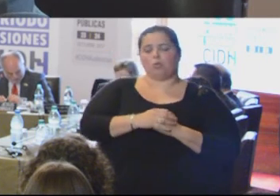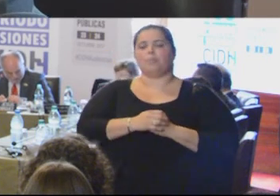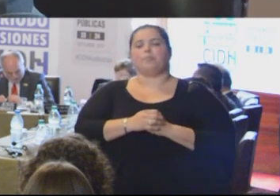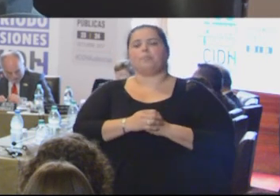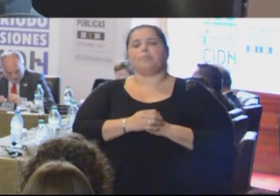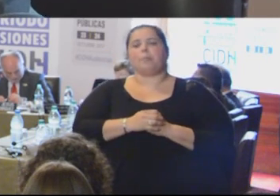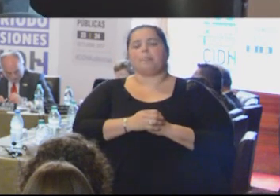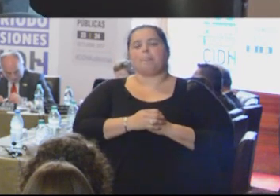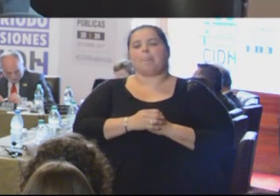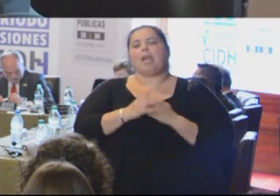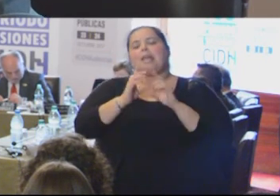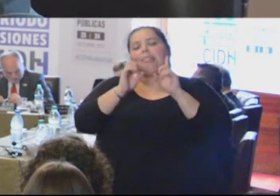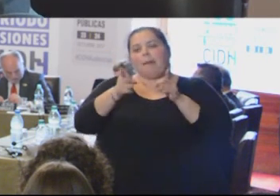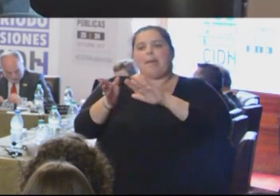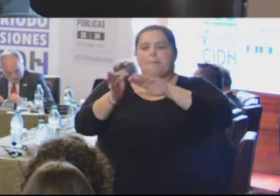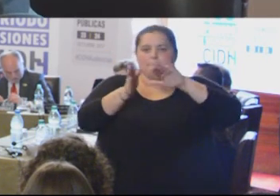también